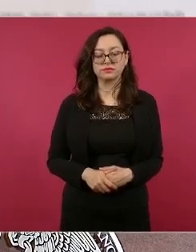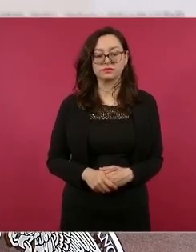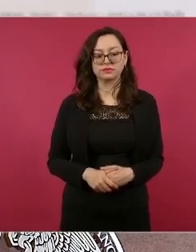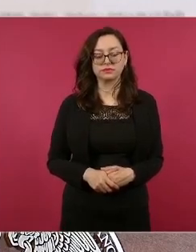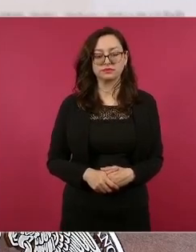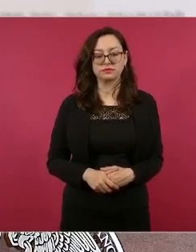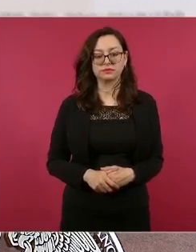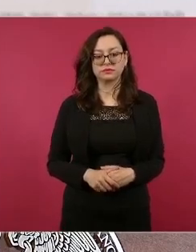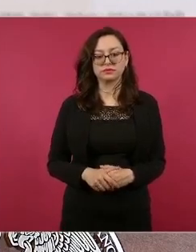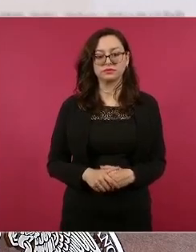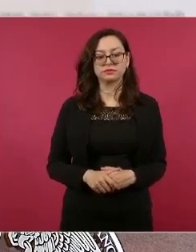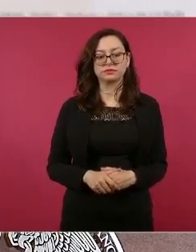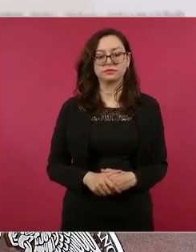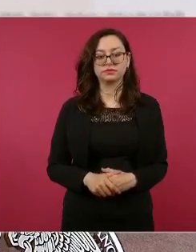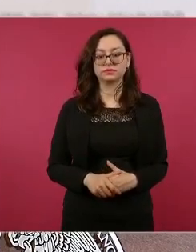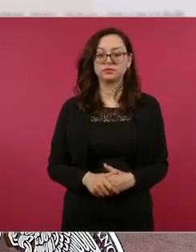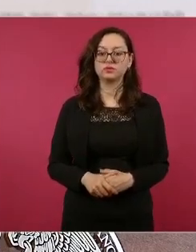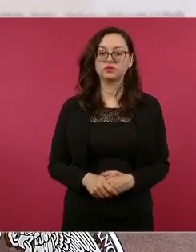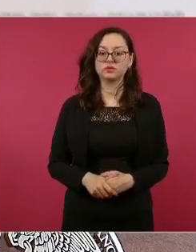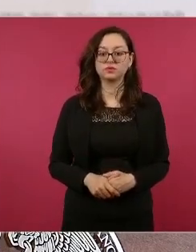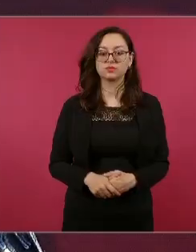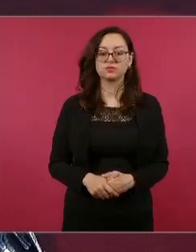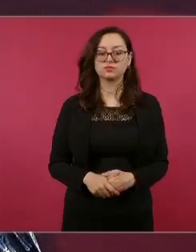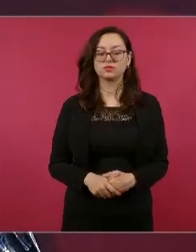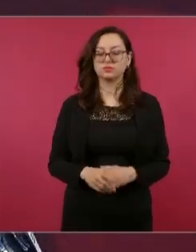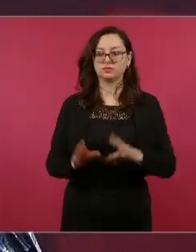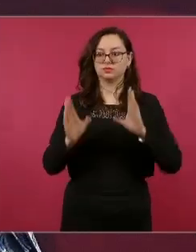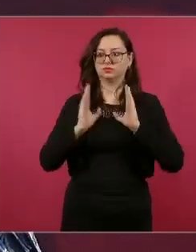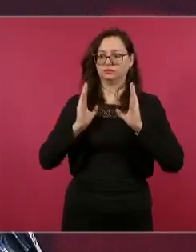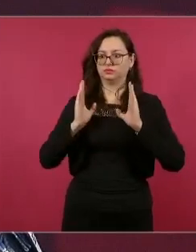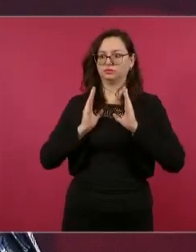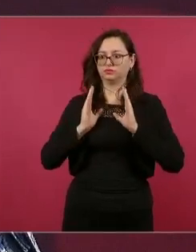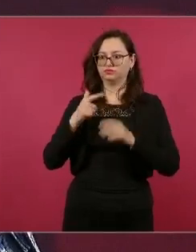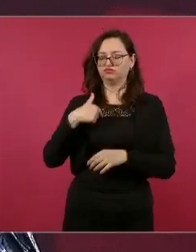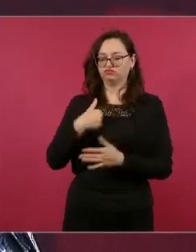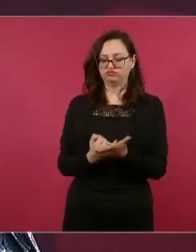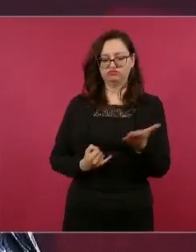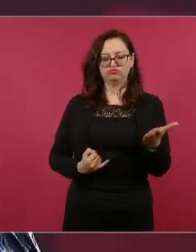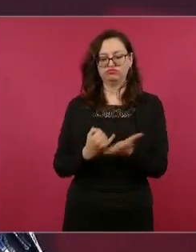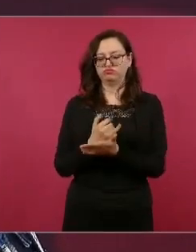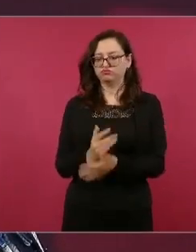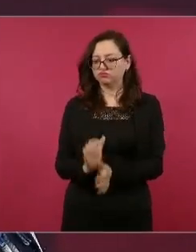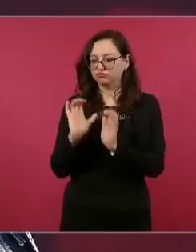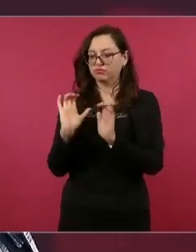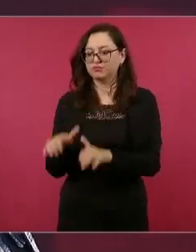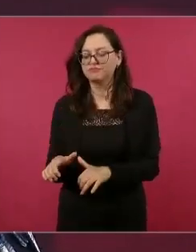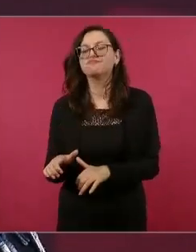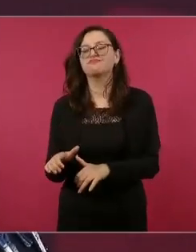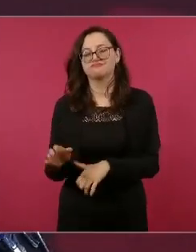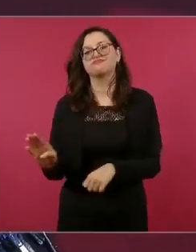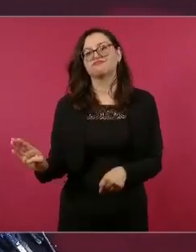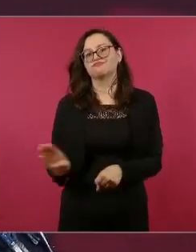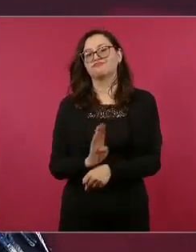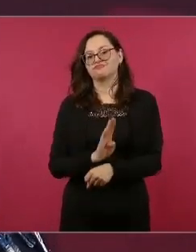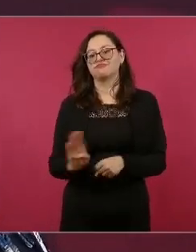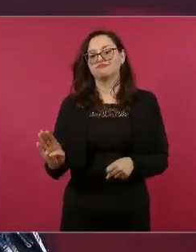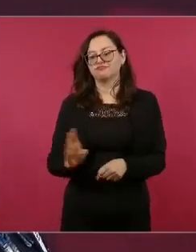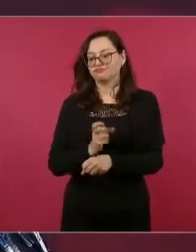fue una decisión muy benéfica y fue aprovechar